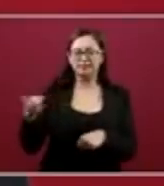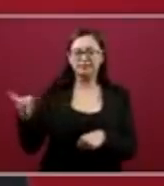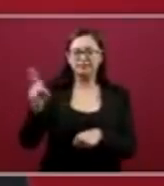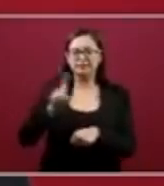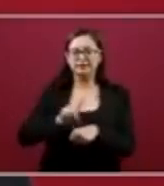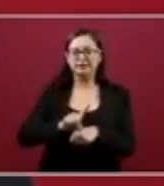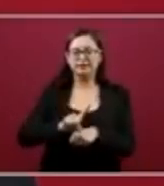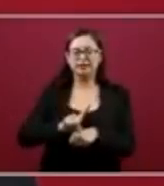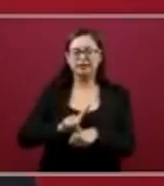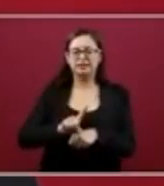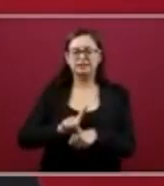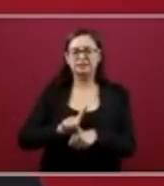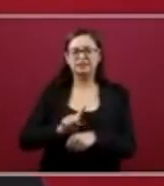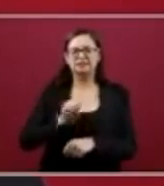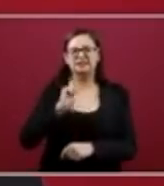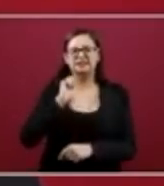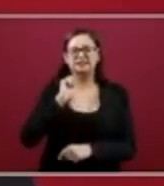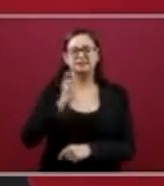Es el cierre